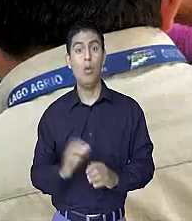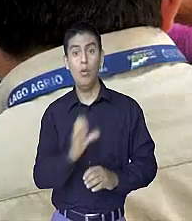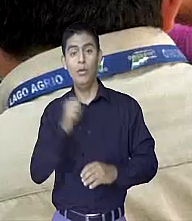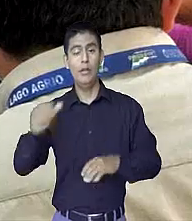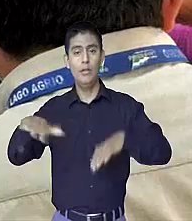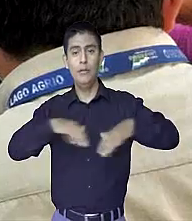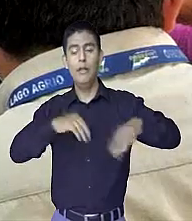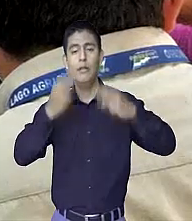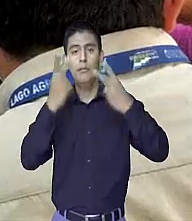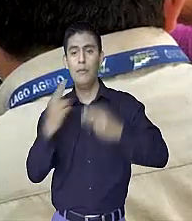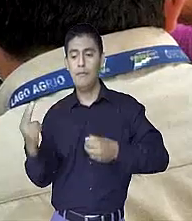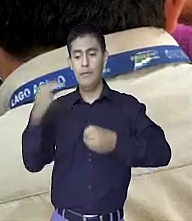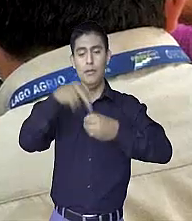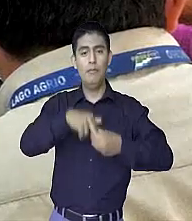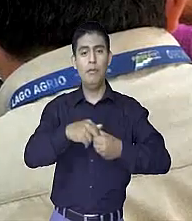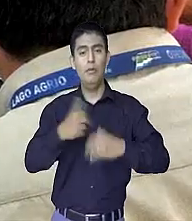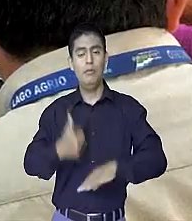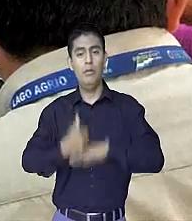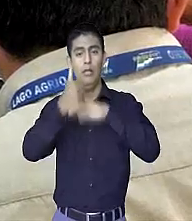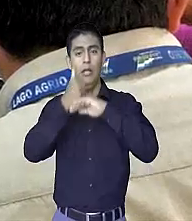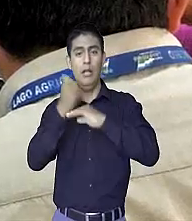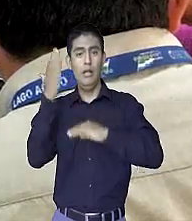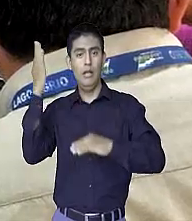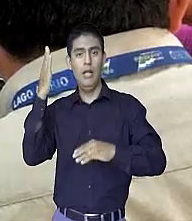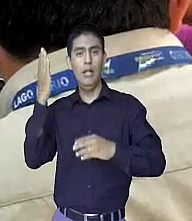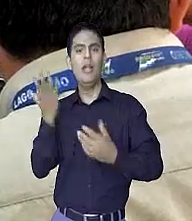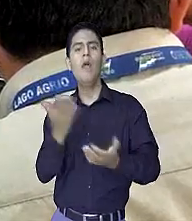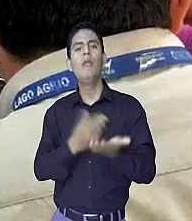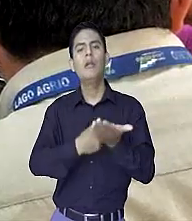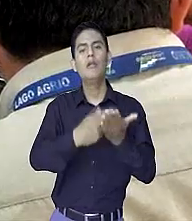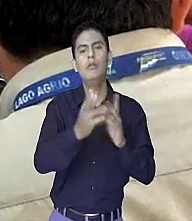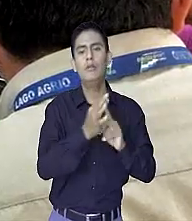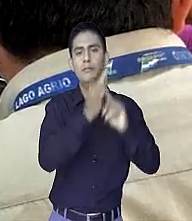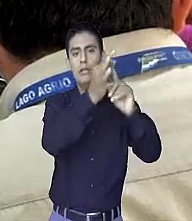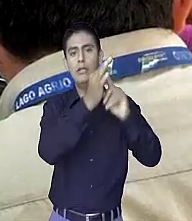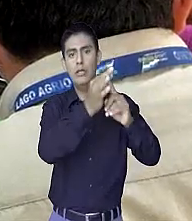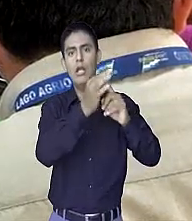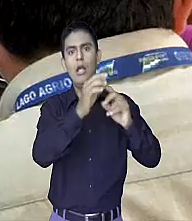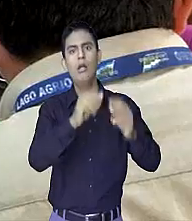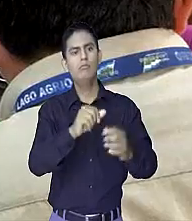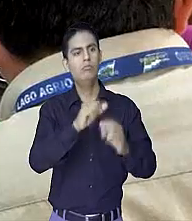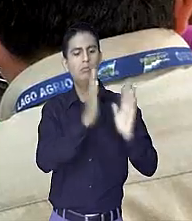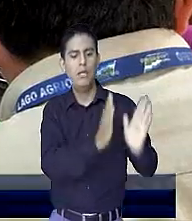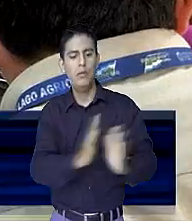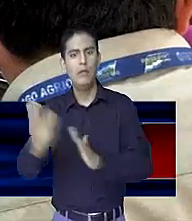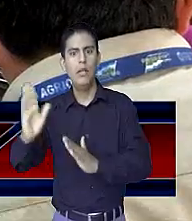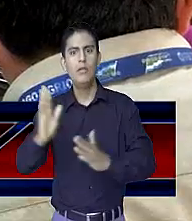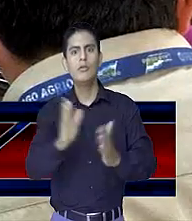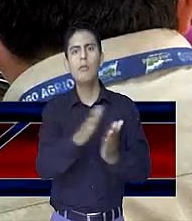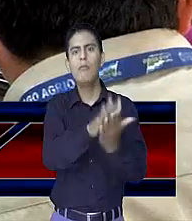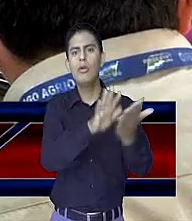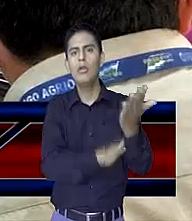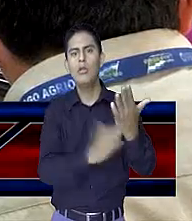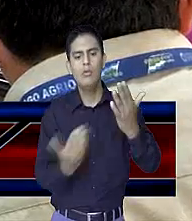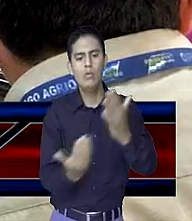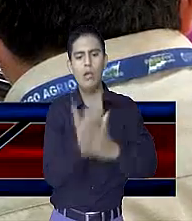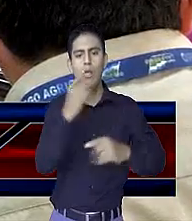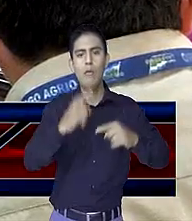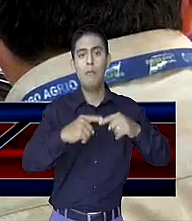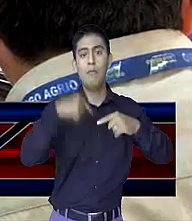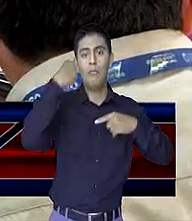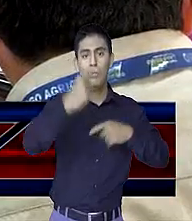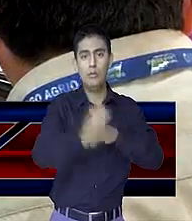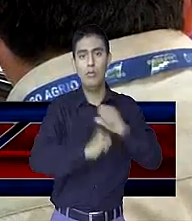Otra actividad en la que estuvo presente el señor alcalde y concejales fue en la sesión ordinaria del Consejo de Planificación. Allí se analizó el anteproyecto